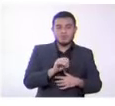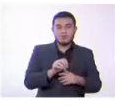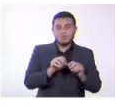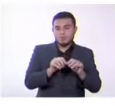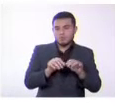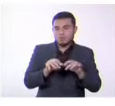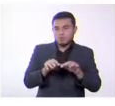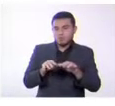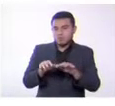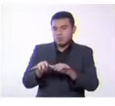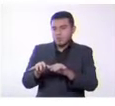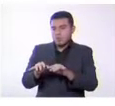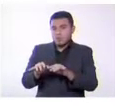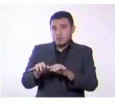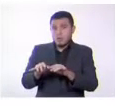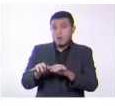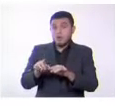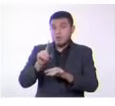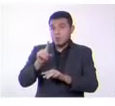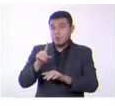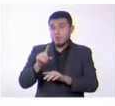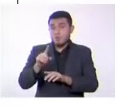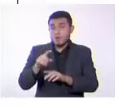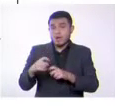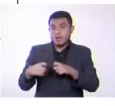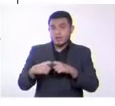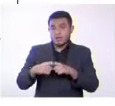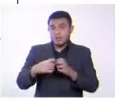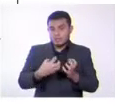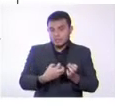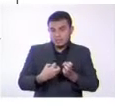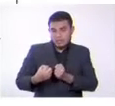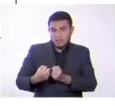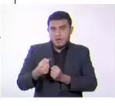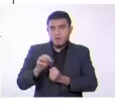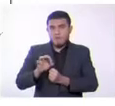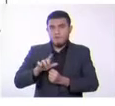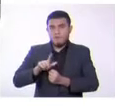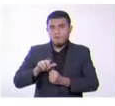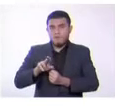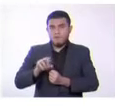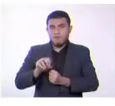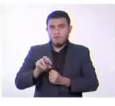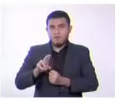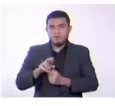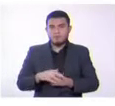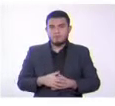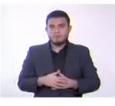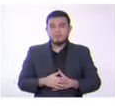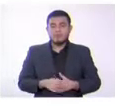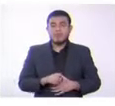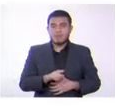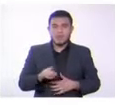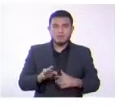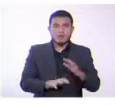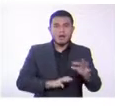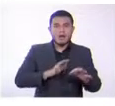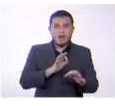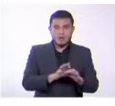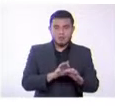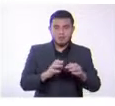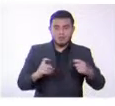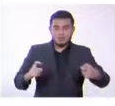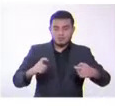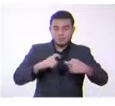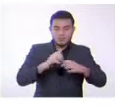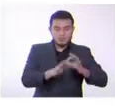un electrón, que es aceptado por el flúor. Estos átomos se mantienen